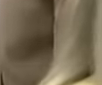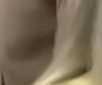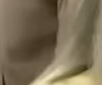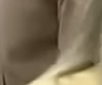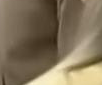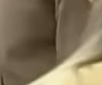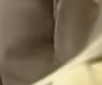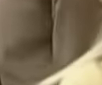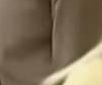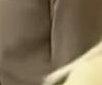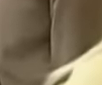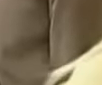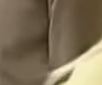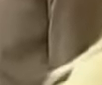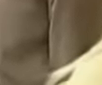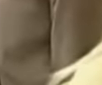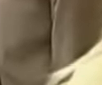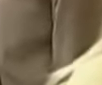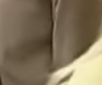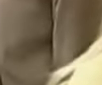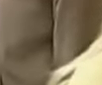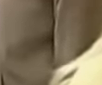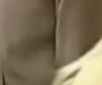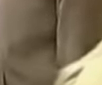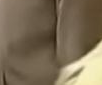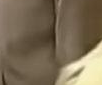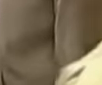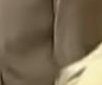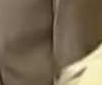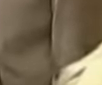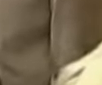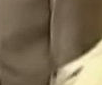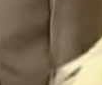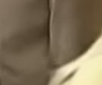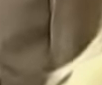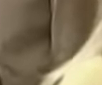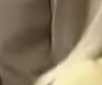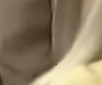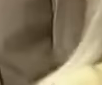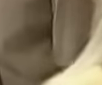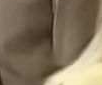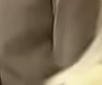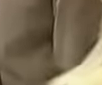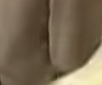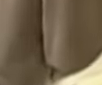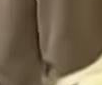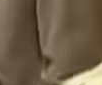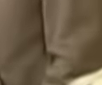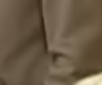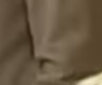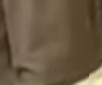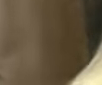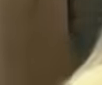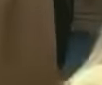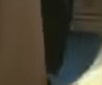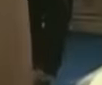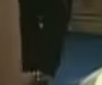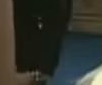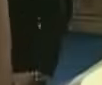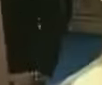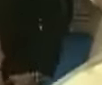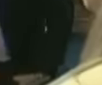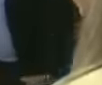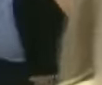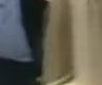de la República Bolivariana de Venezuela, Nicolás Maduro Moros, se encuentra despidiendo a cada uno de estos líderes